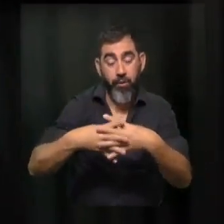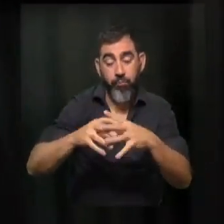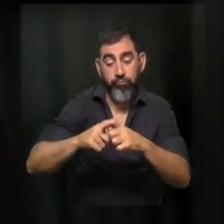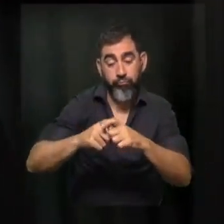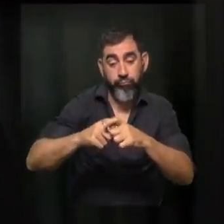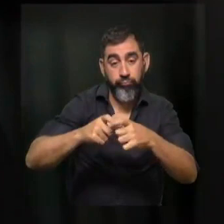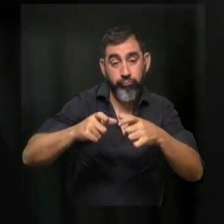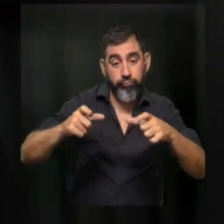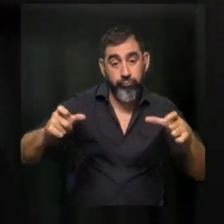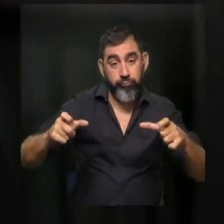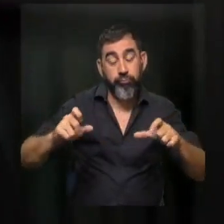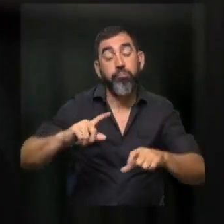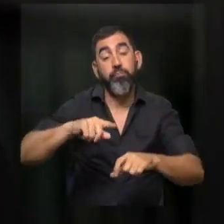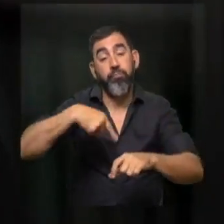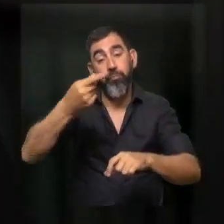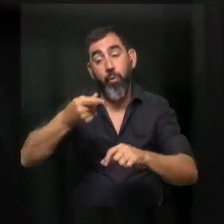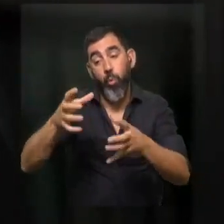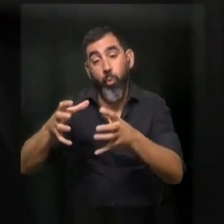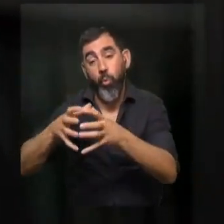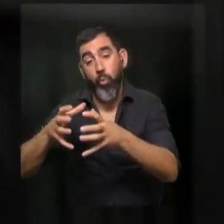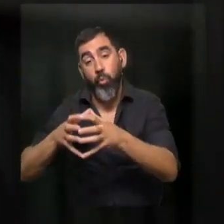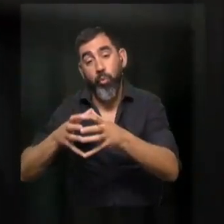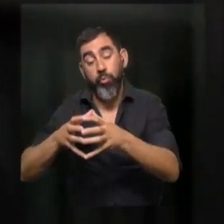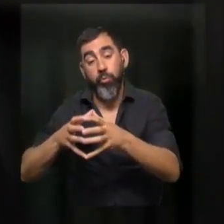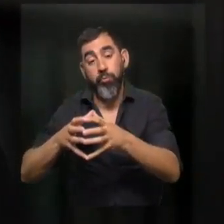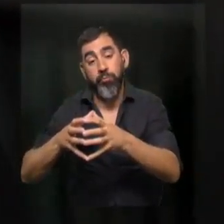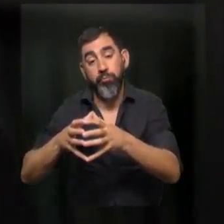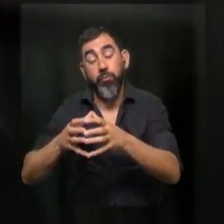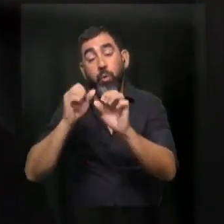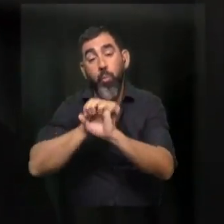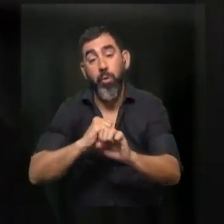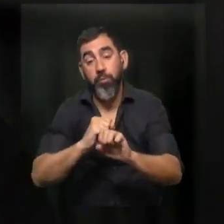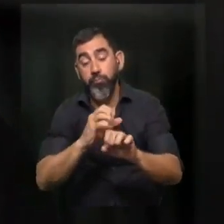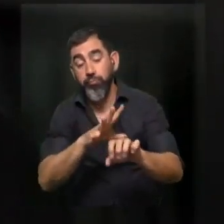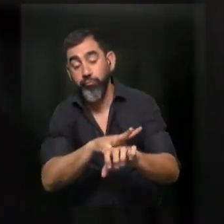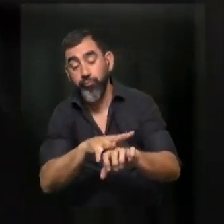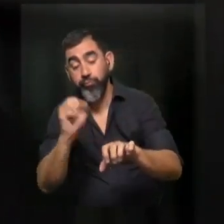eso y tenemos otro grupo que se llaman los consumidores primarios, que son capaces de consumir